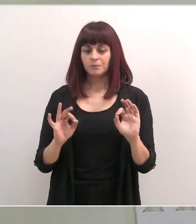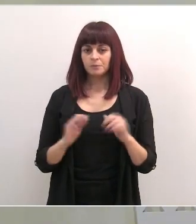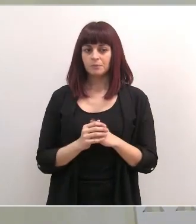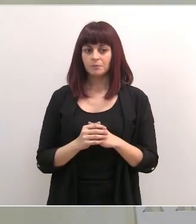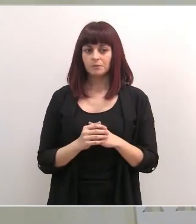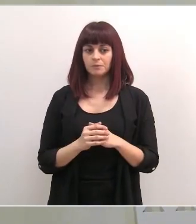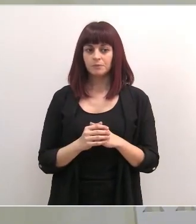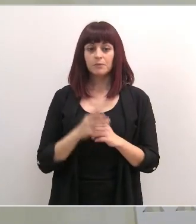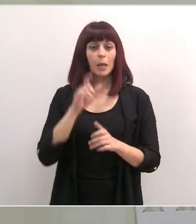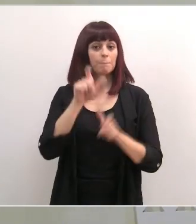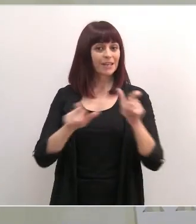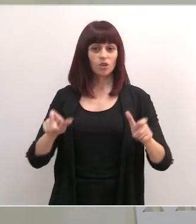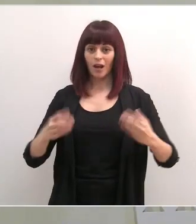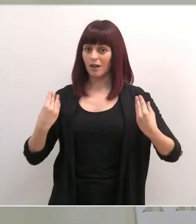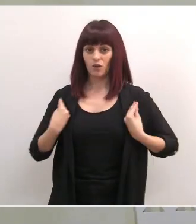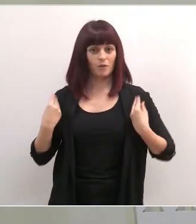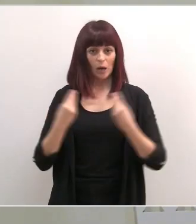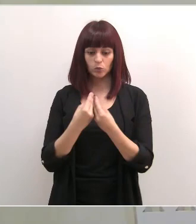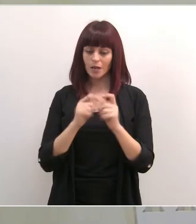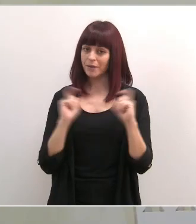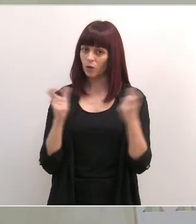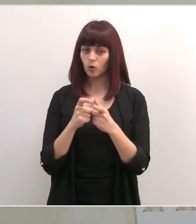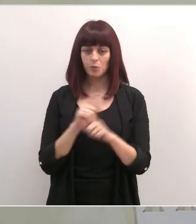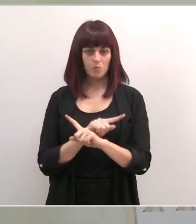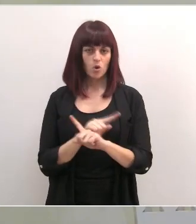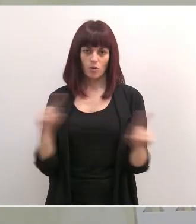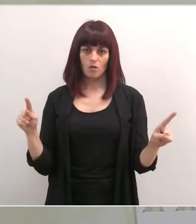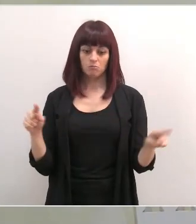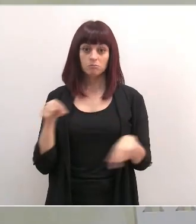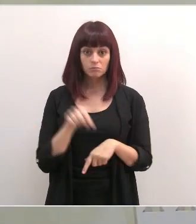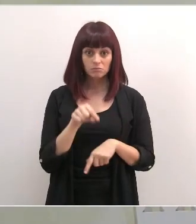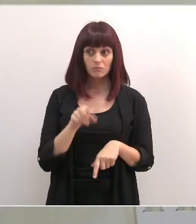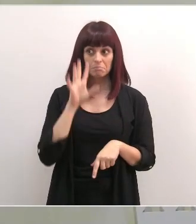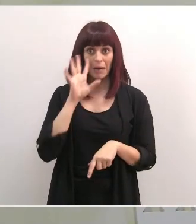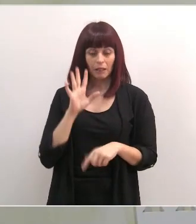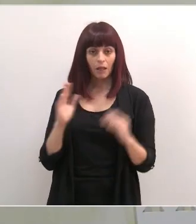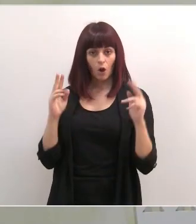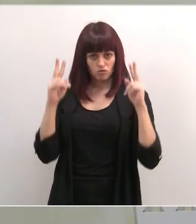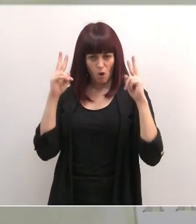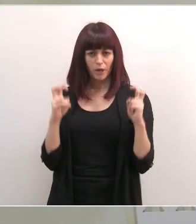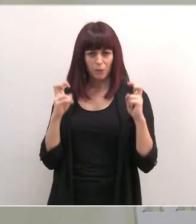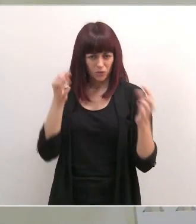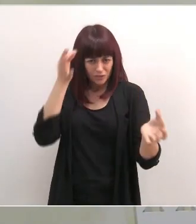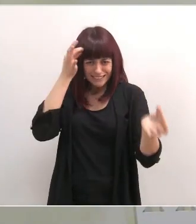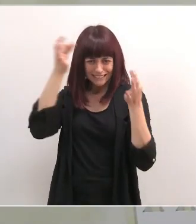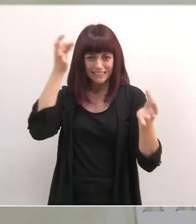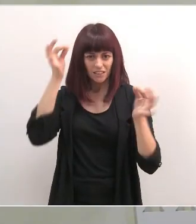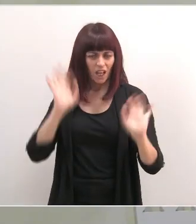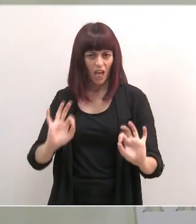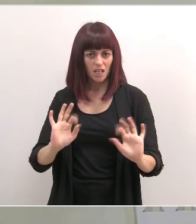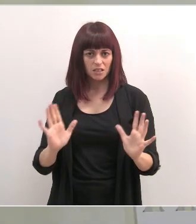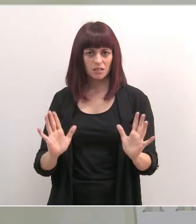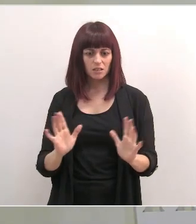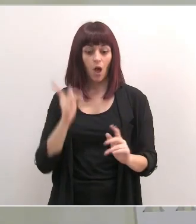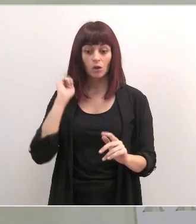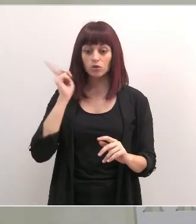las personas que no sean convivientes no se reúnan, yo creo que de alguna manera es prácticamente un confinamiento de lo más estricto. Es decir, que nada